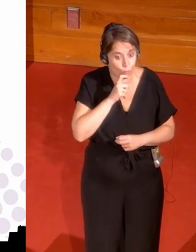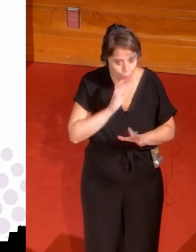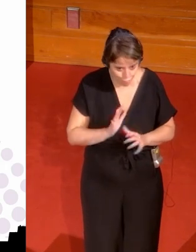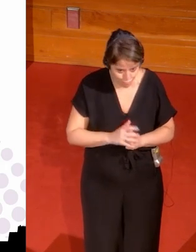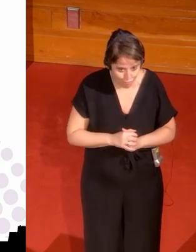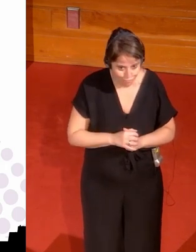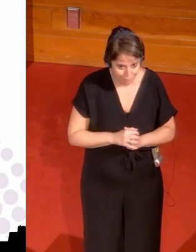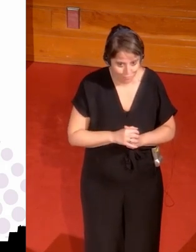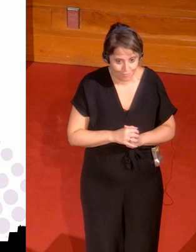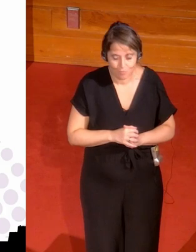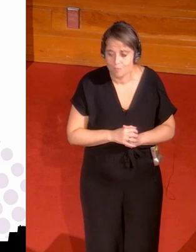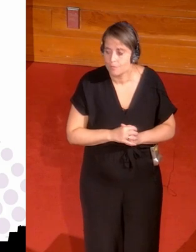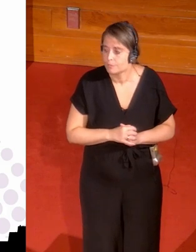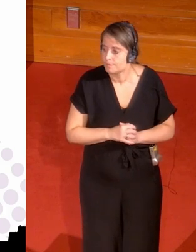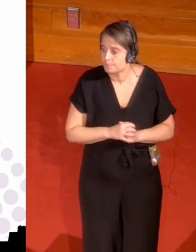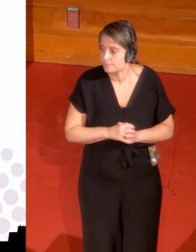y veremos